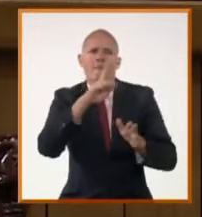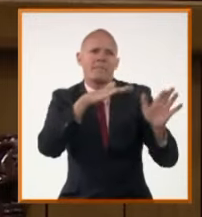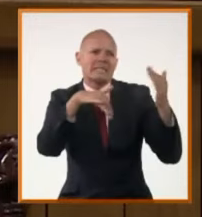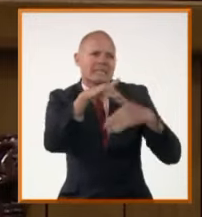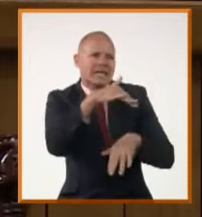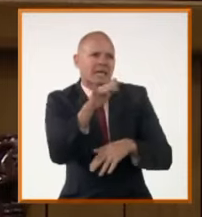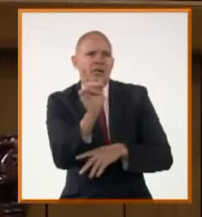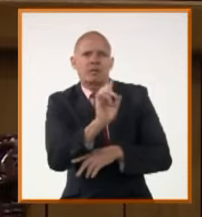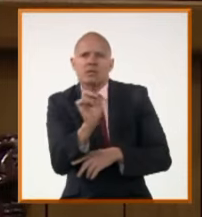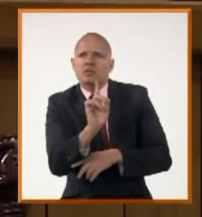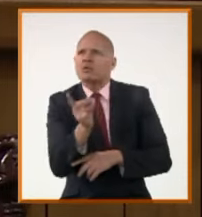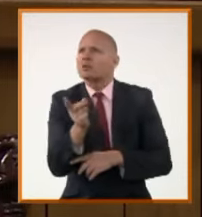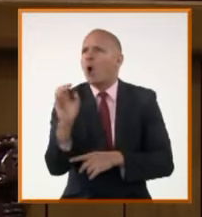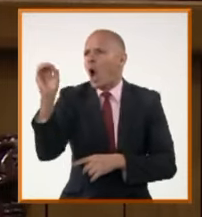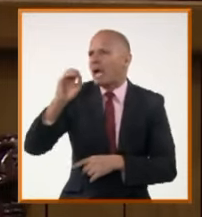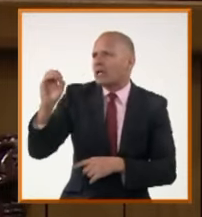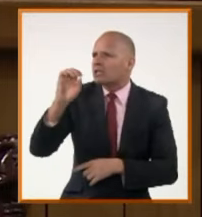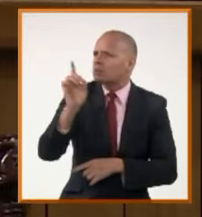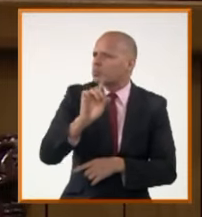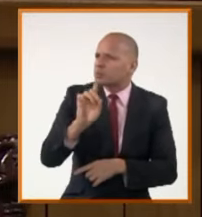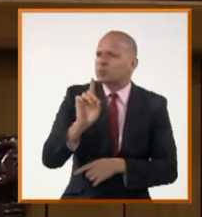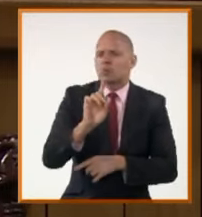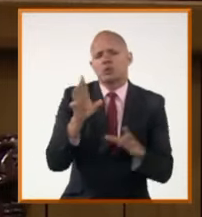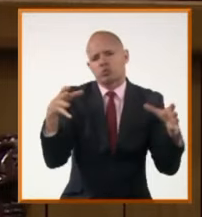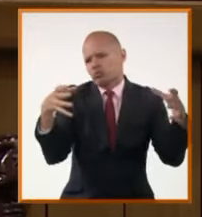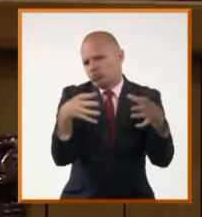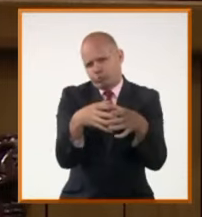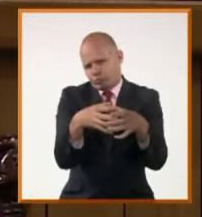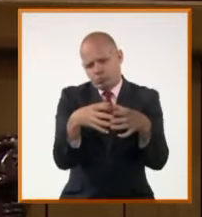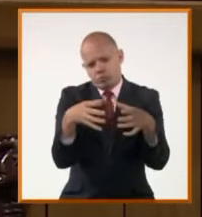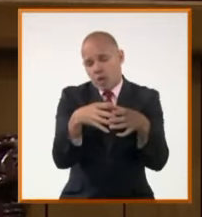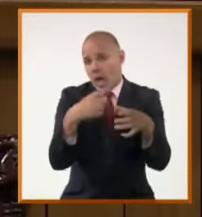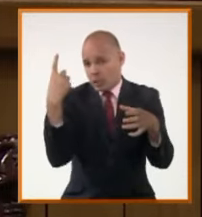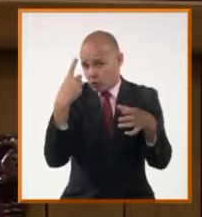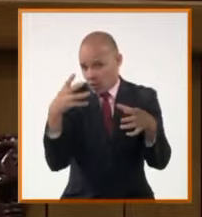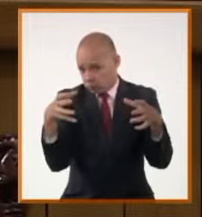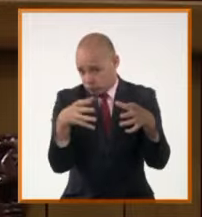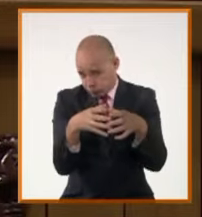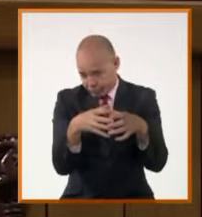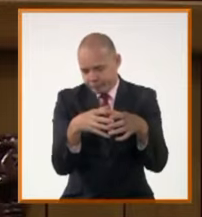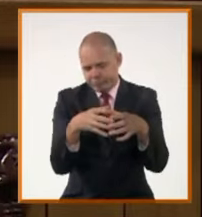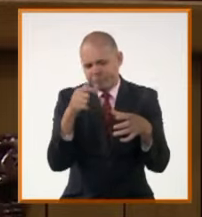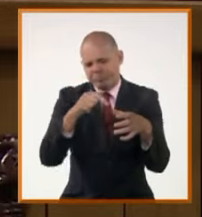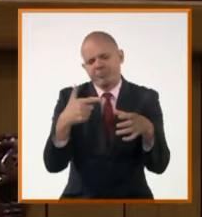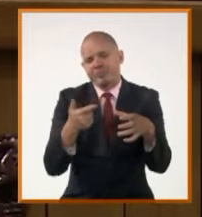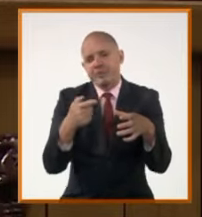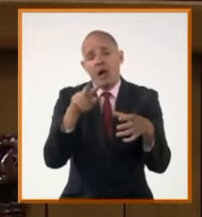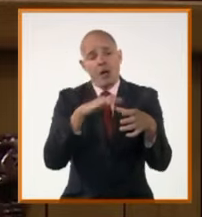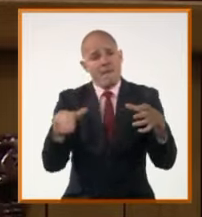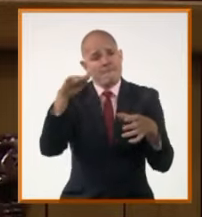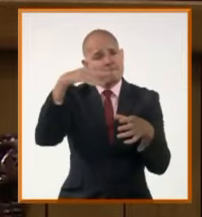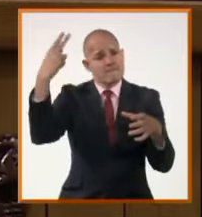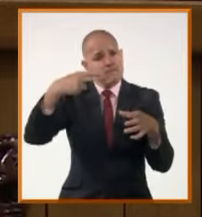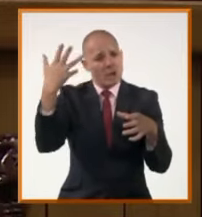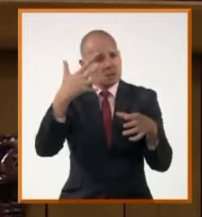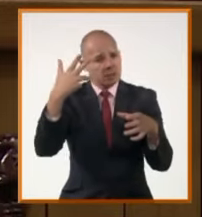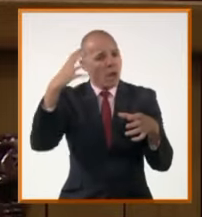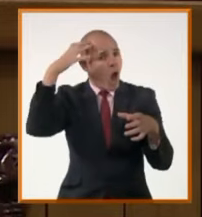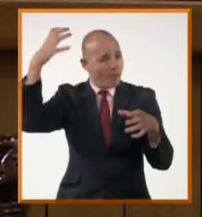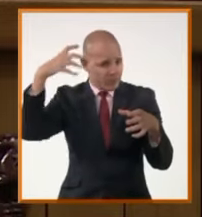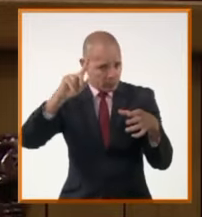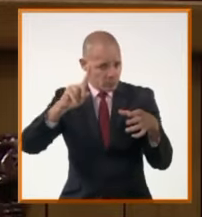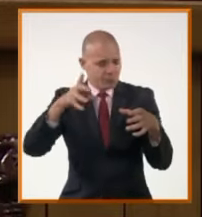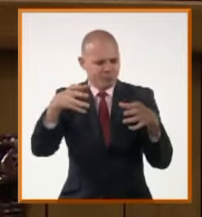este proceso. Ahí tiene claras sus funciones y todo, en todos los sentidos. Va incluso ya a constituirse en un buen momento que le